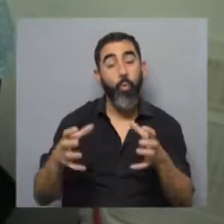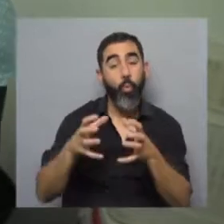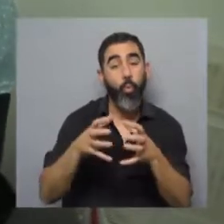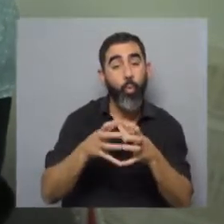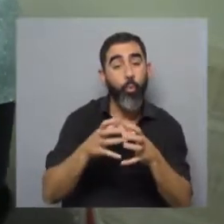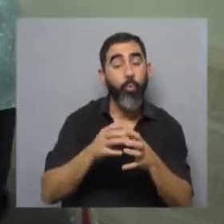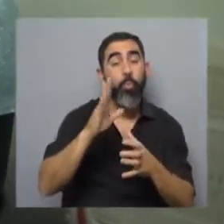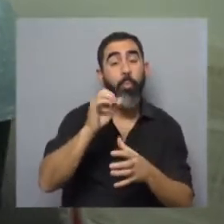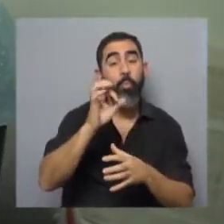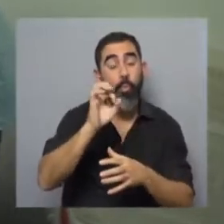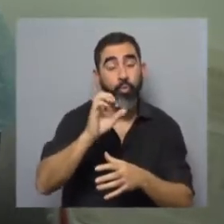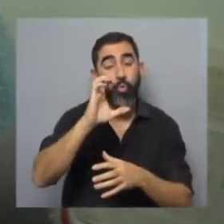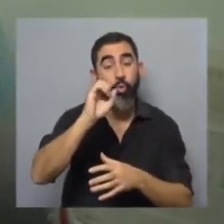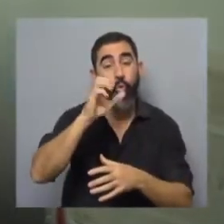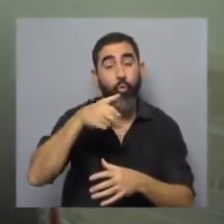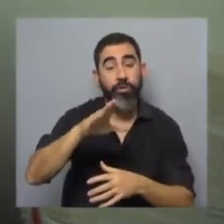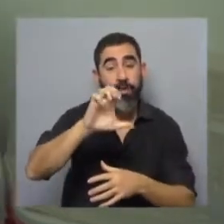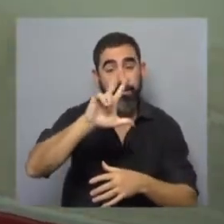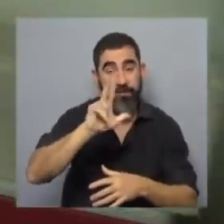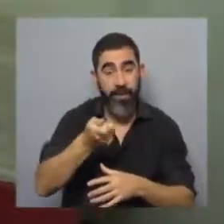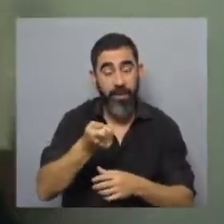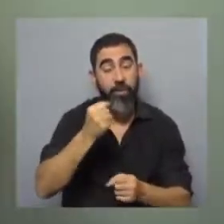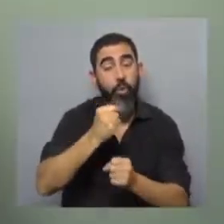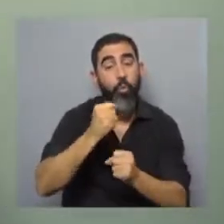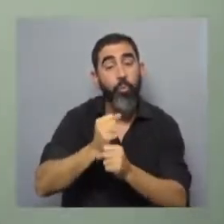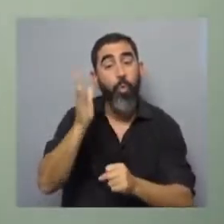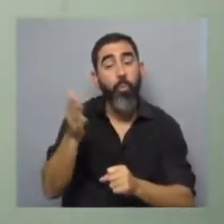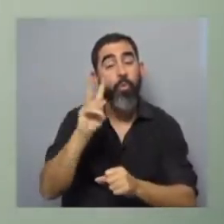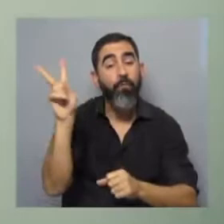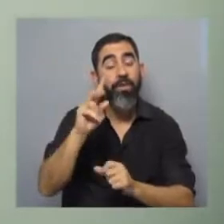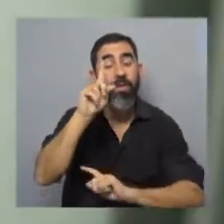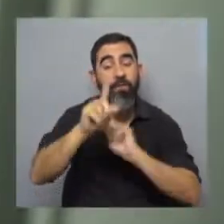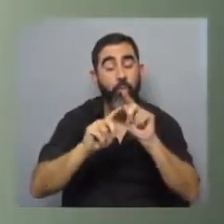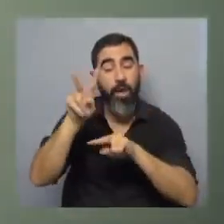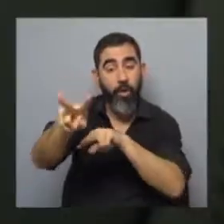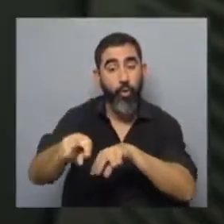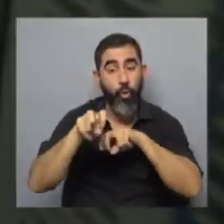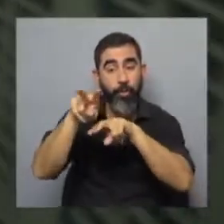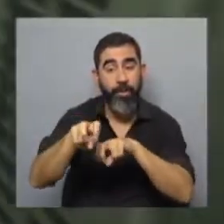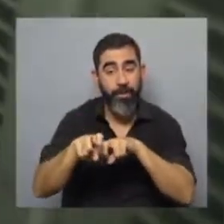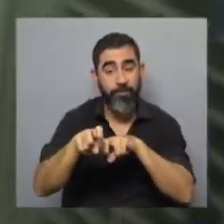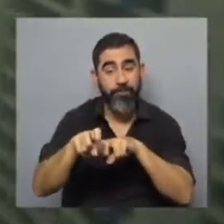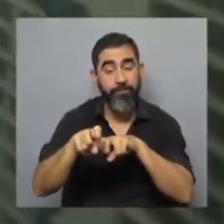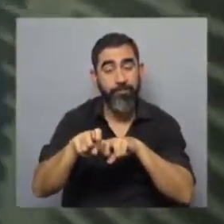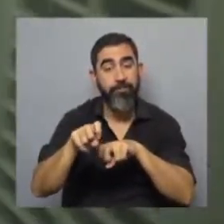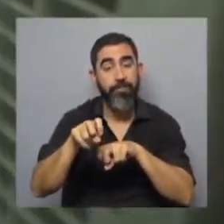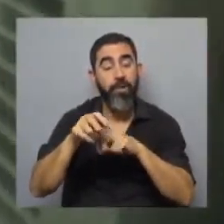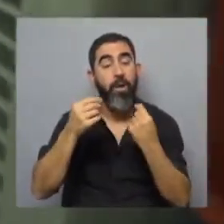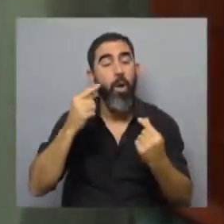Disciplinario post cosecha de frutas y hortalizas forma parte del Departamento de Producción Vegetal de Facultad de Agronomía y tiene